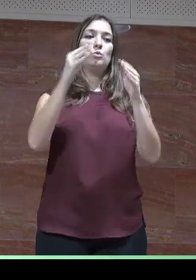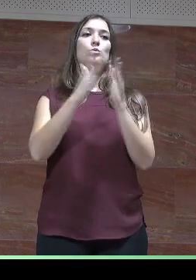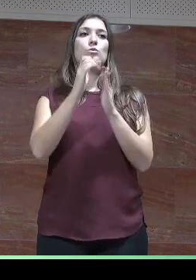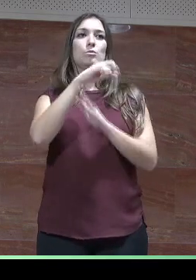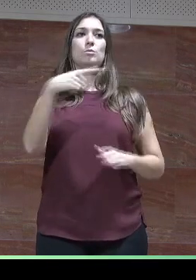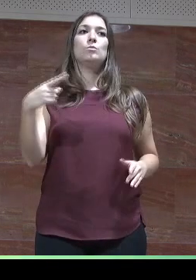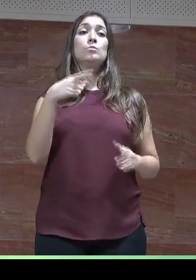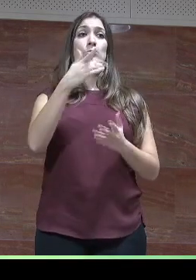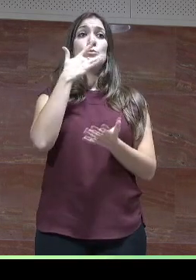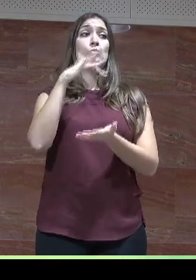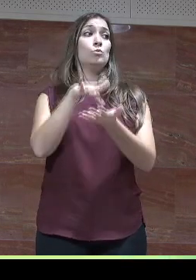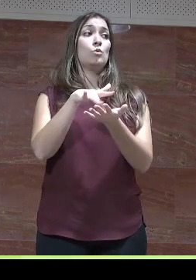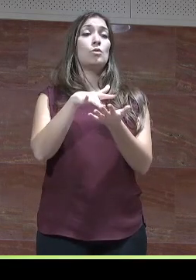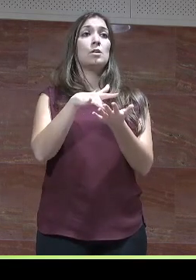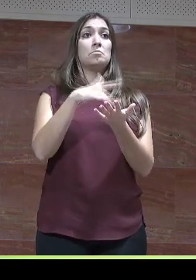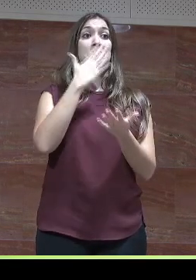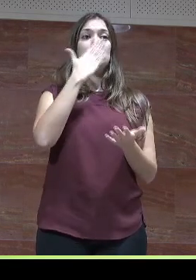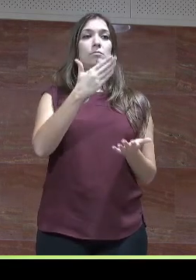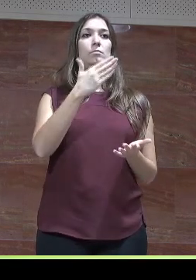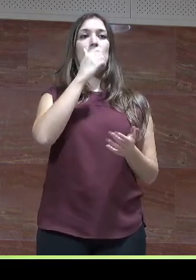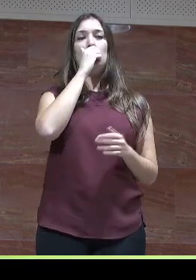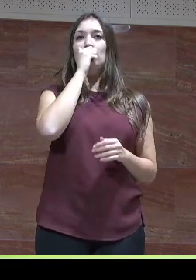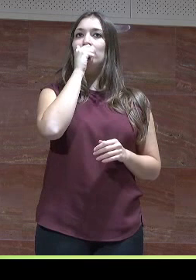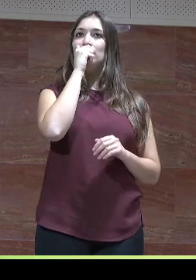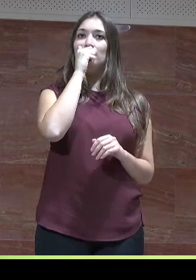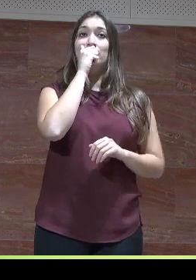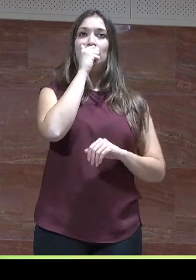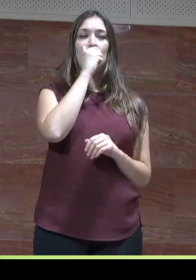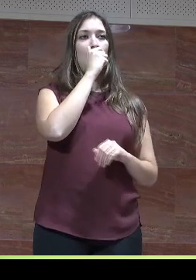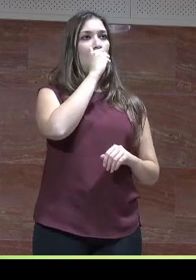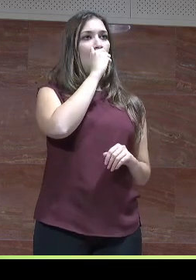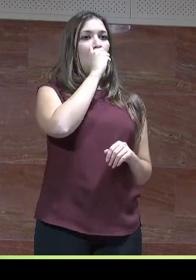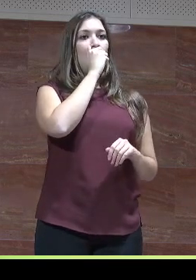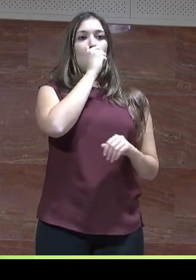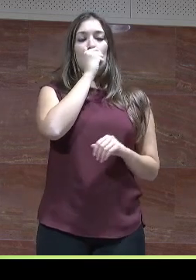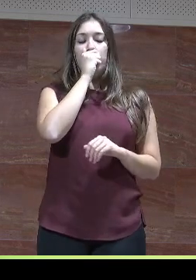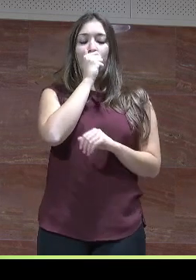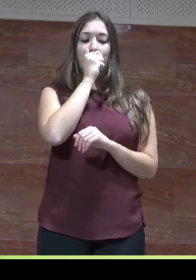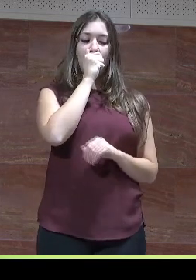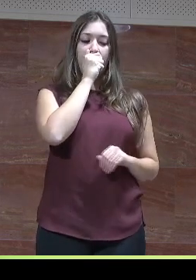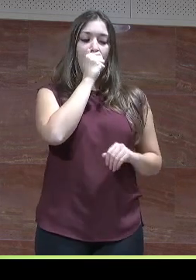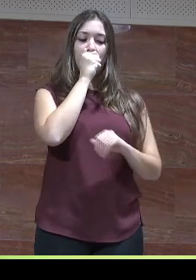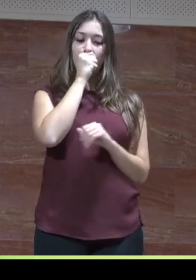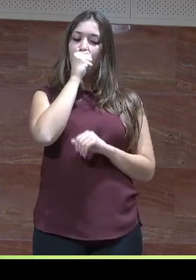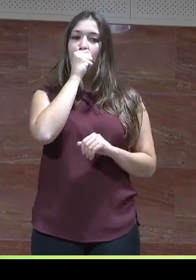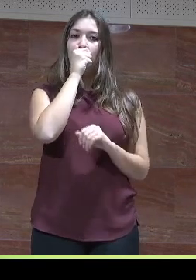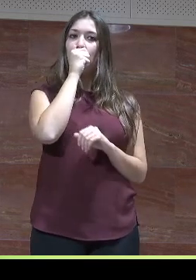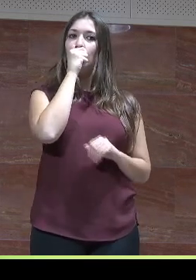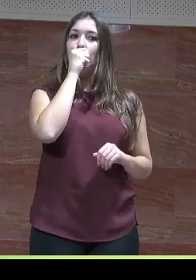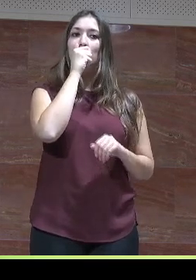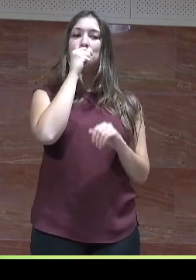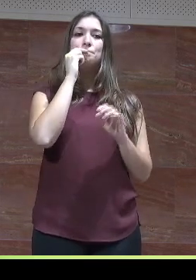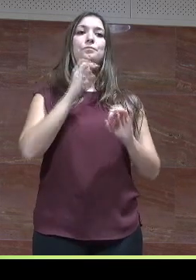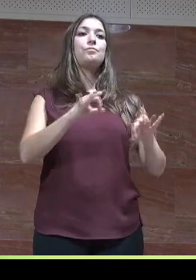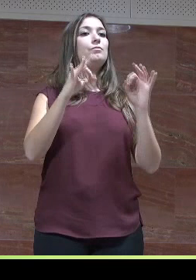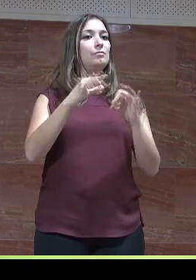Es algo que es un fenómeno bastante particular de nuestro país, de España. Hasta no hace mucho, hasta que ha venido el boom, la